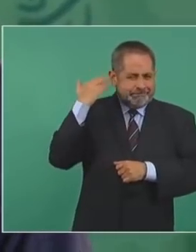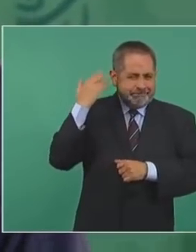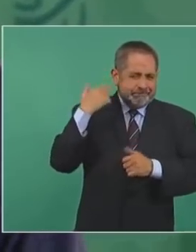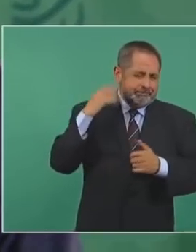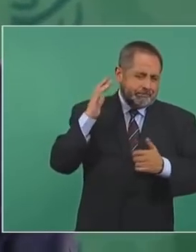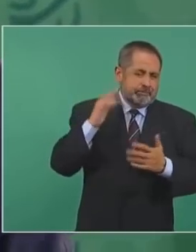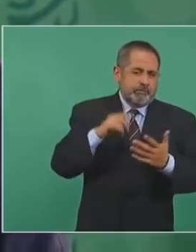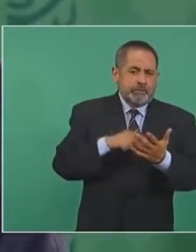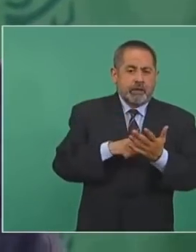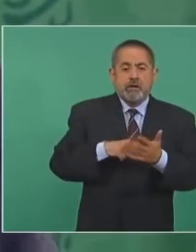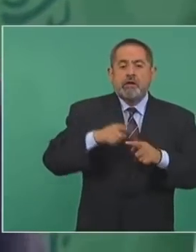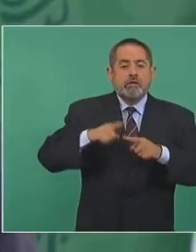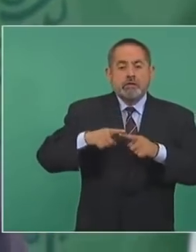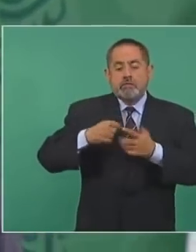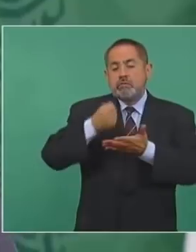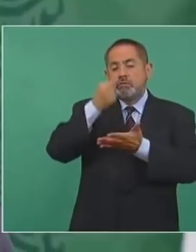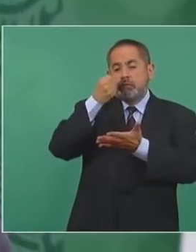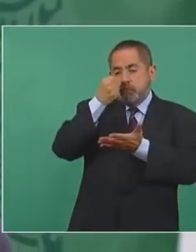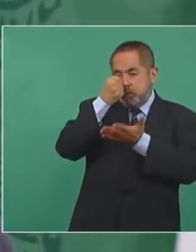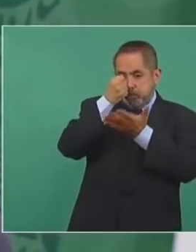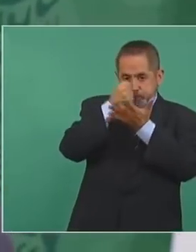la aprobaron